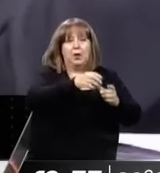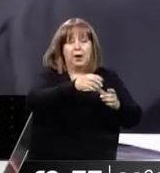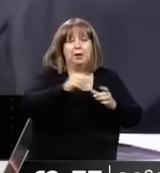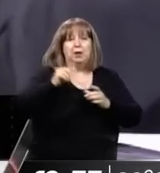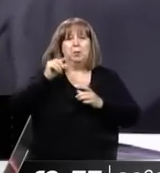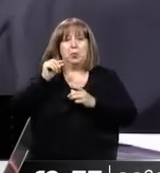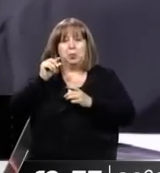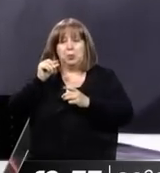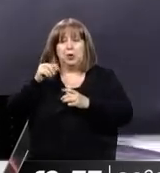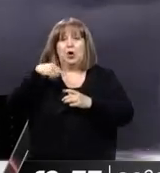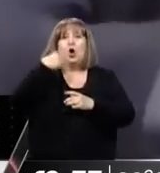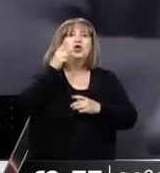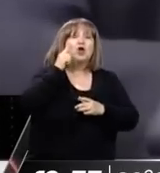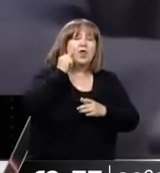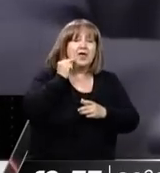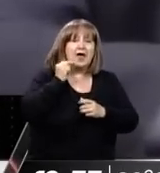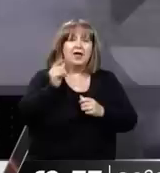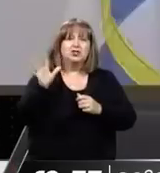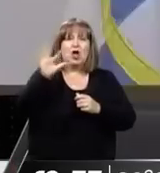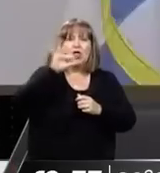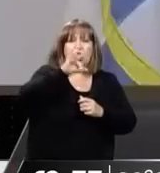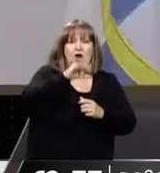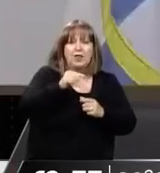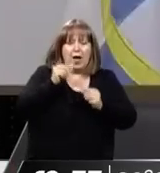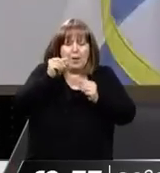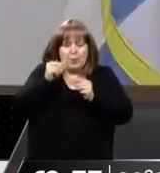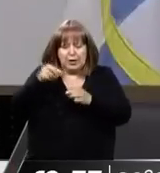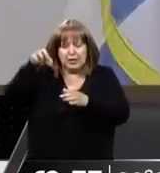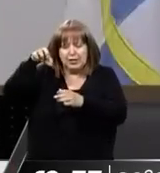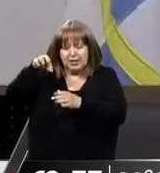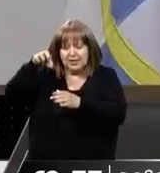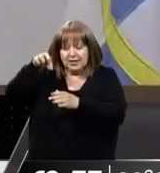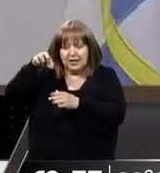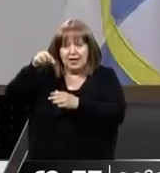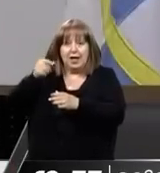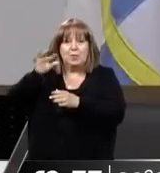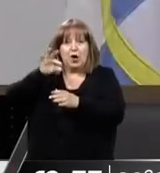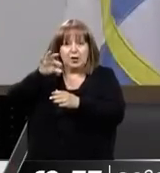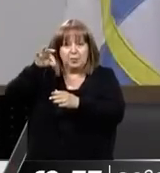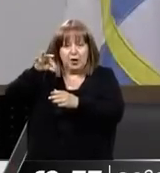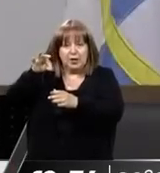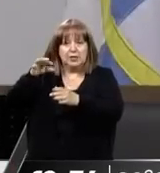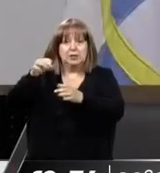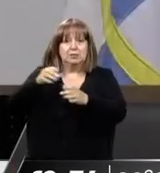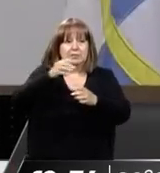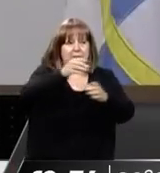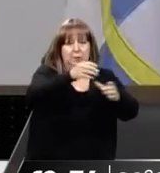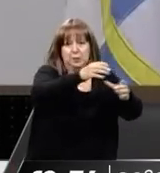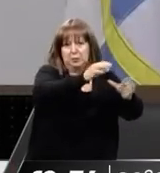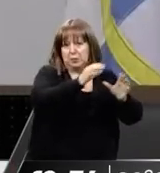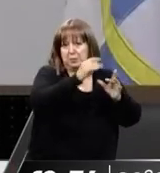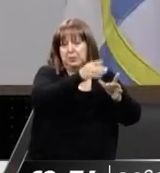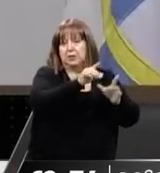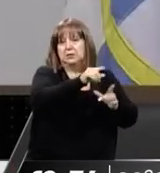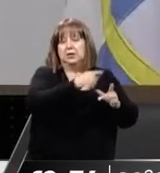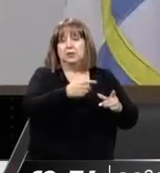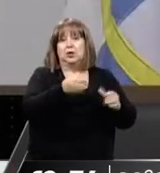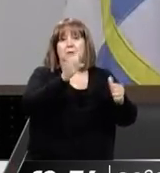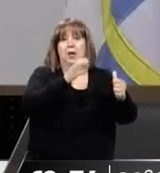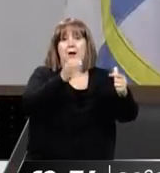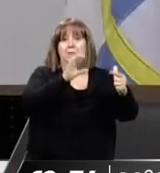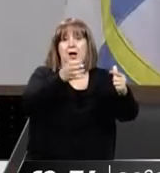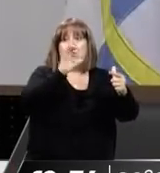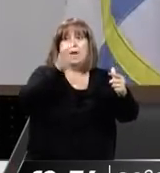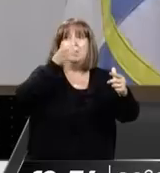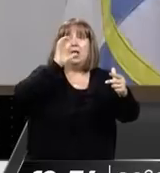Muchas gracias le voy a bueno el Jurado quedaría desocupado le agradecemos mucho su participación